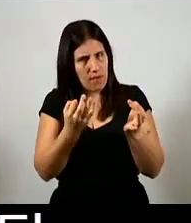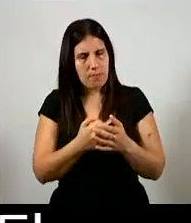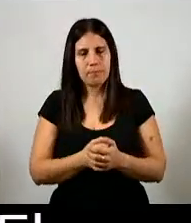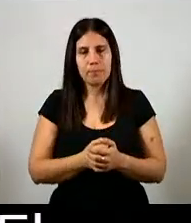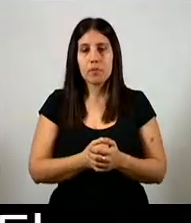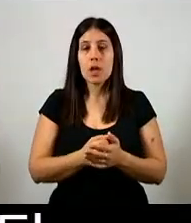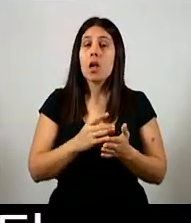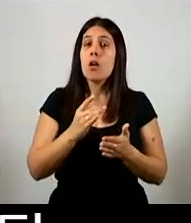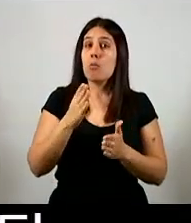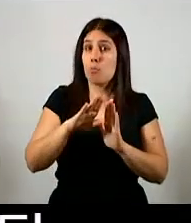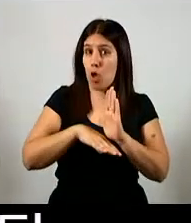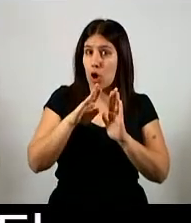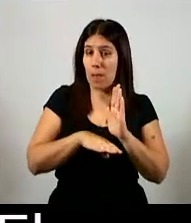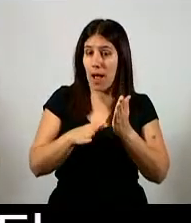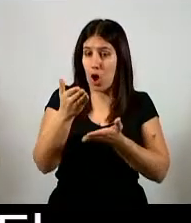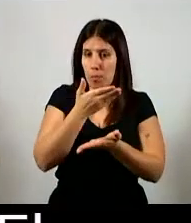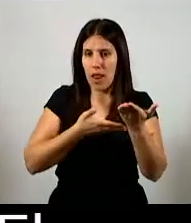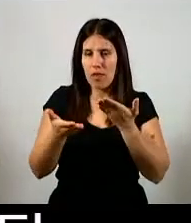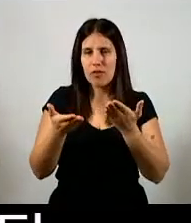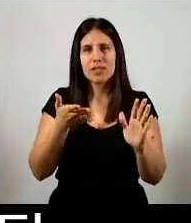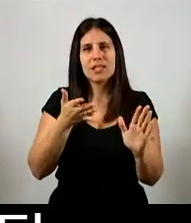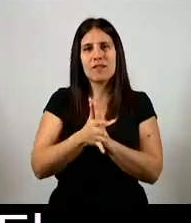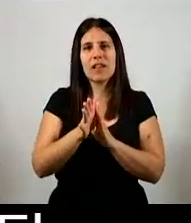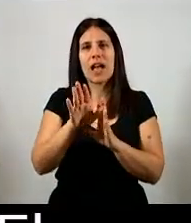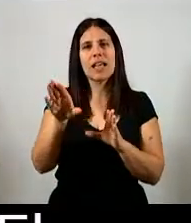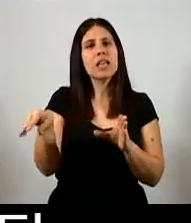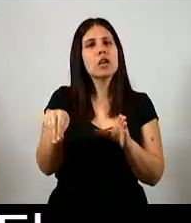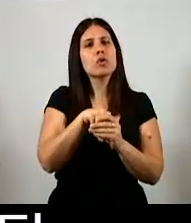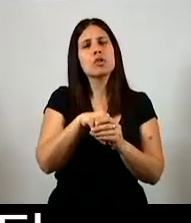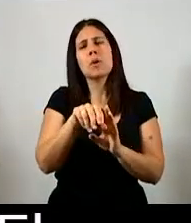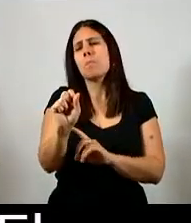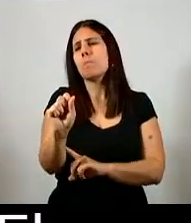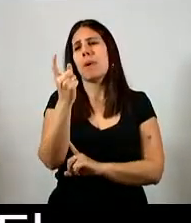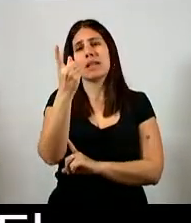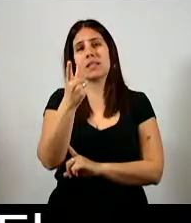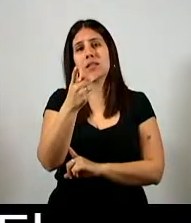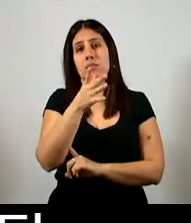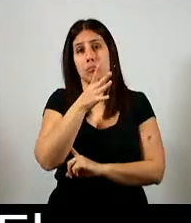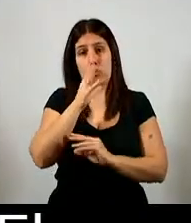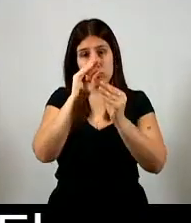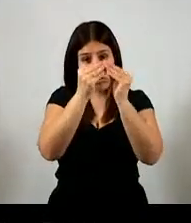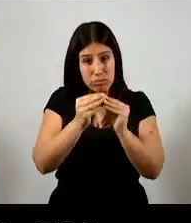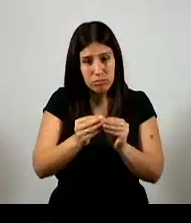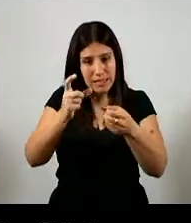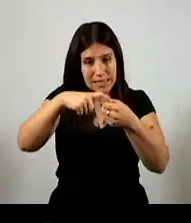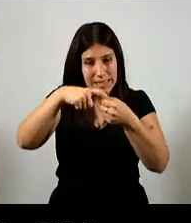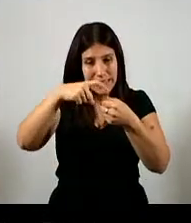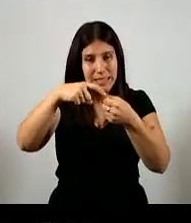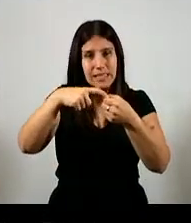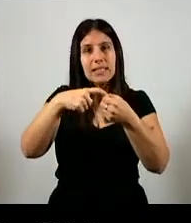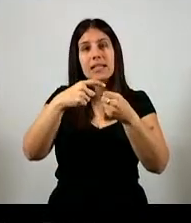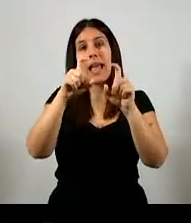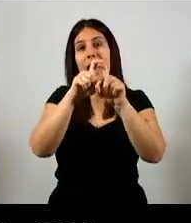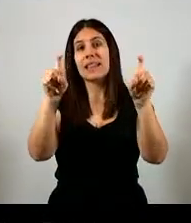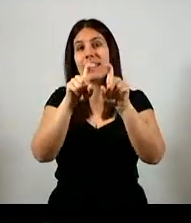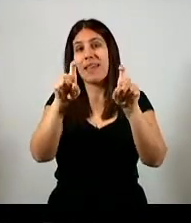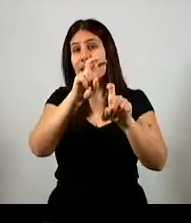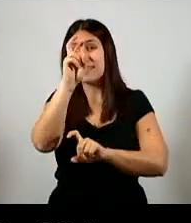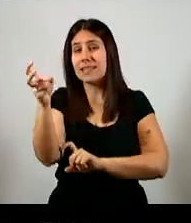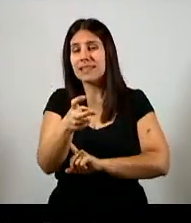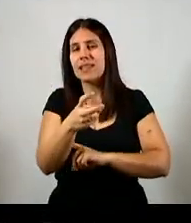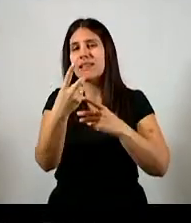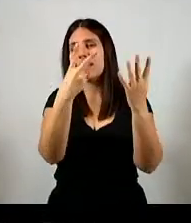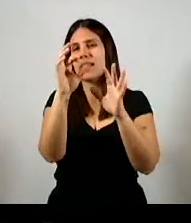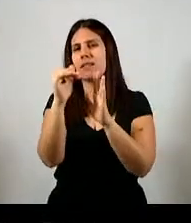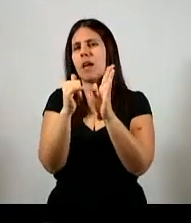más inclusivo, ya que en su elaboración han participado más de 70 entidades.